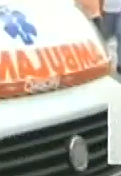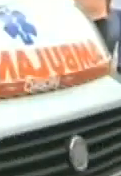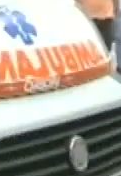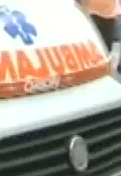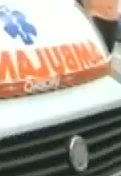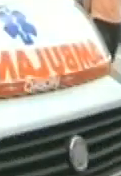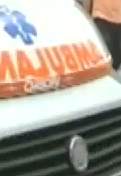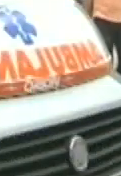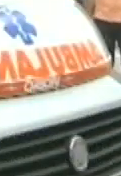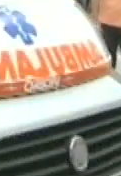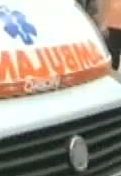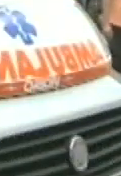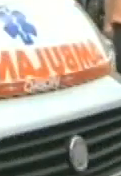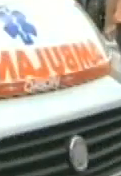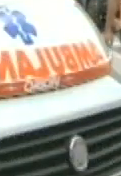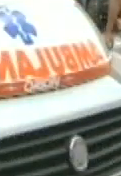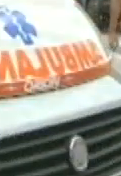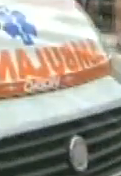¡Upa!